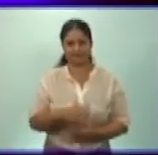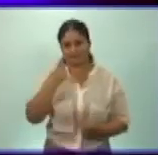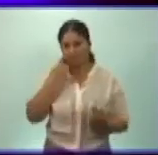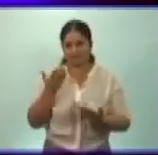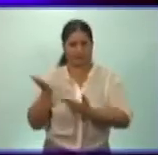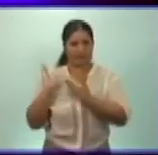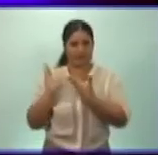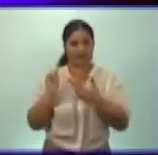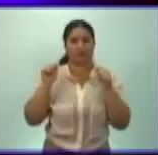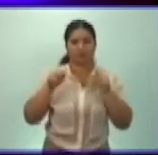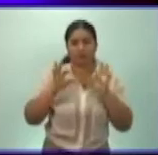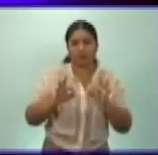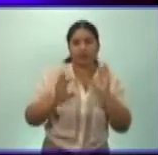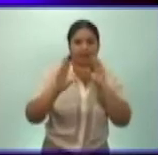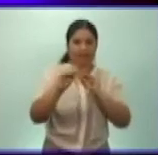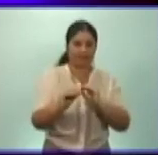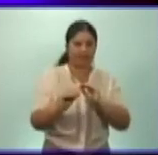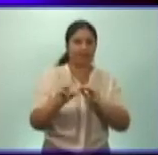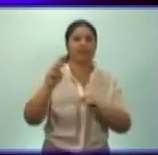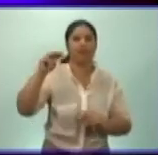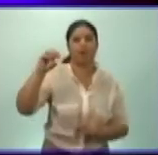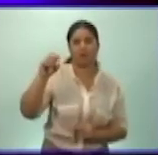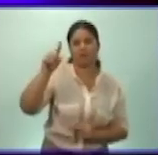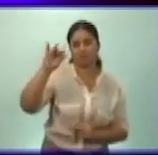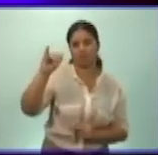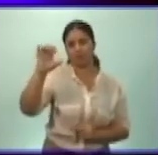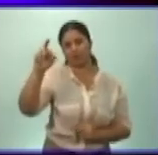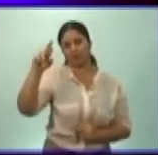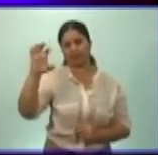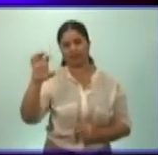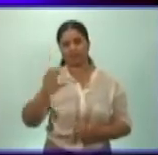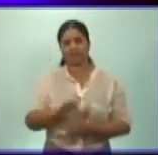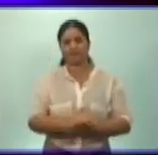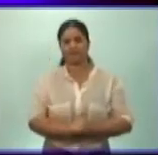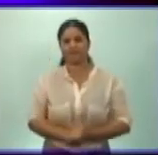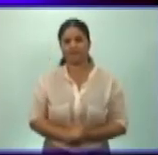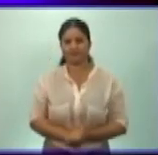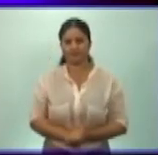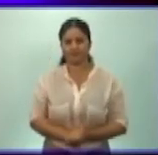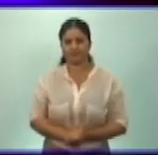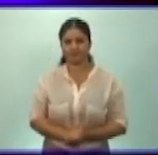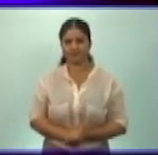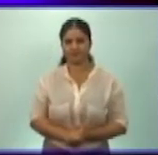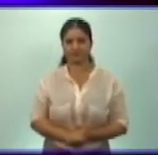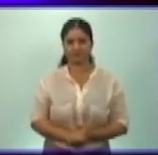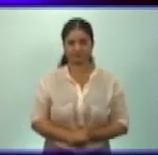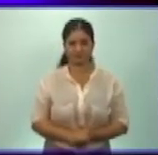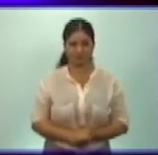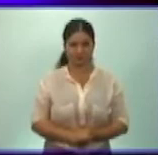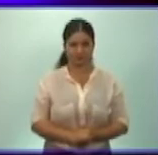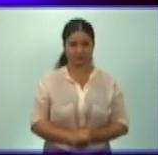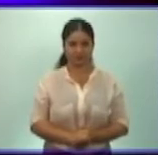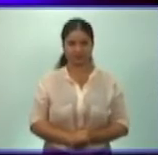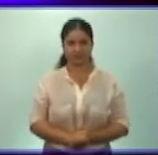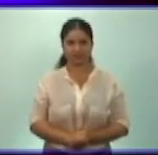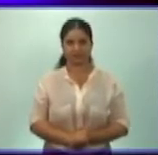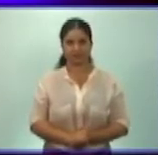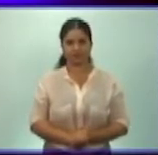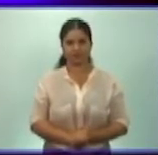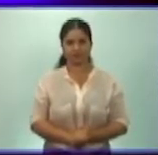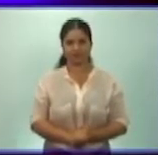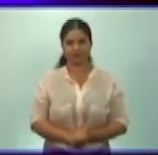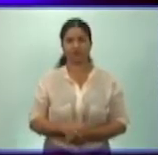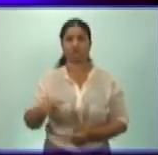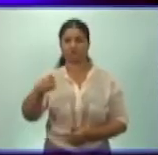Señor, siendo deber de la comedia corregir a los hombres divirtiéndolos, he creído que, en el cargo